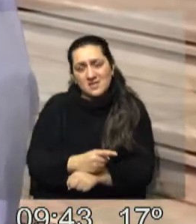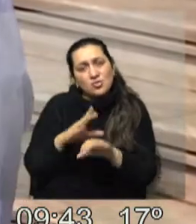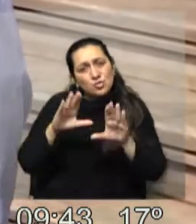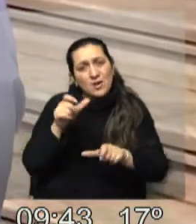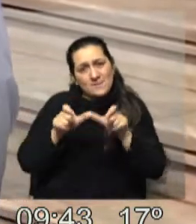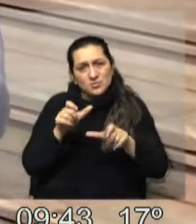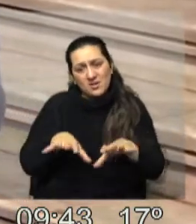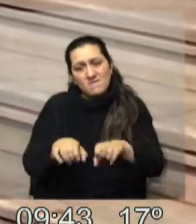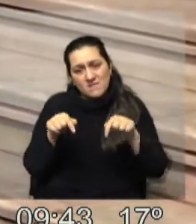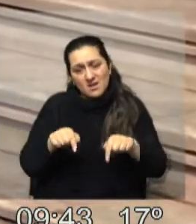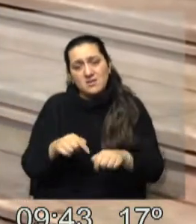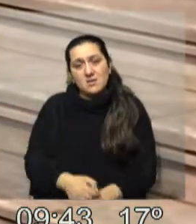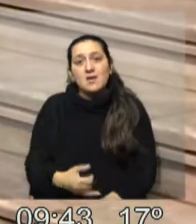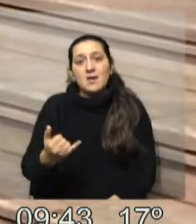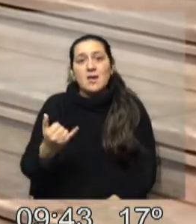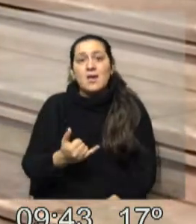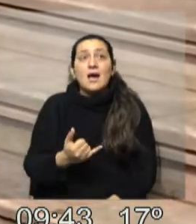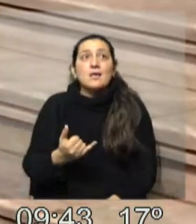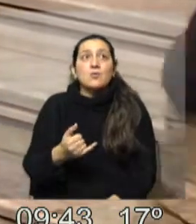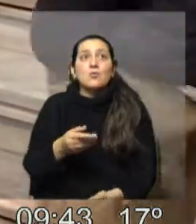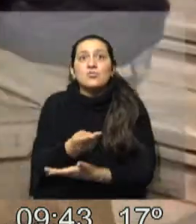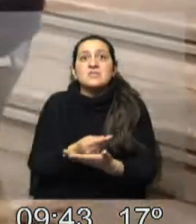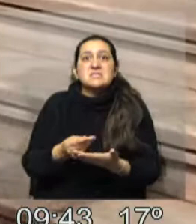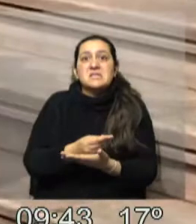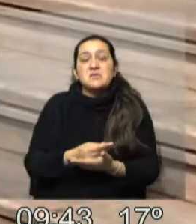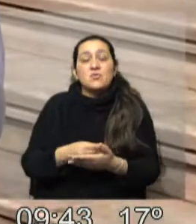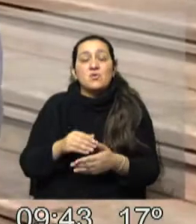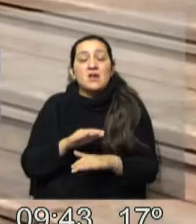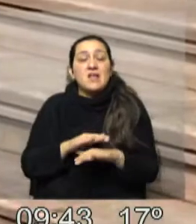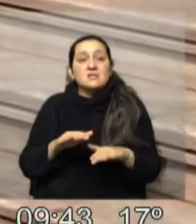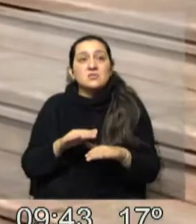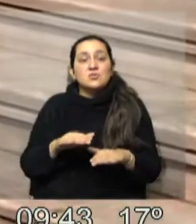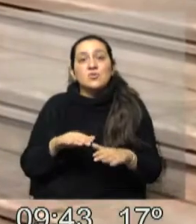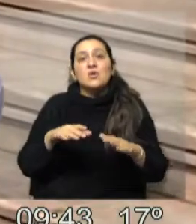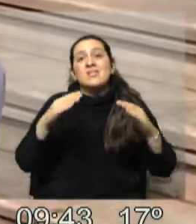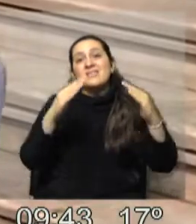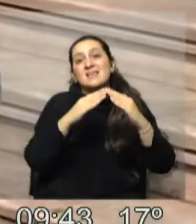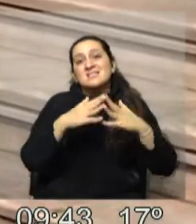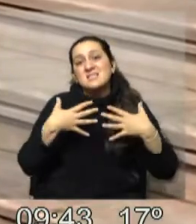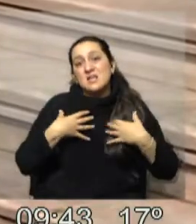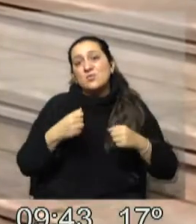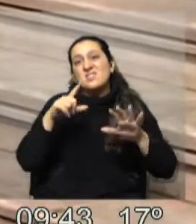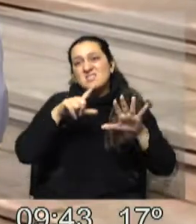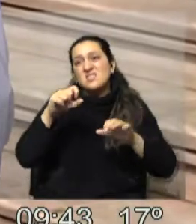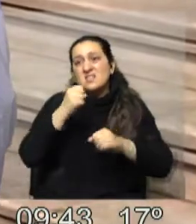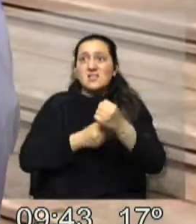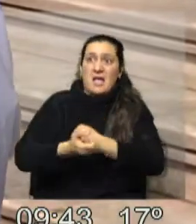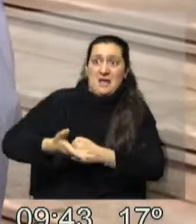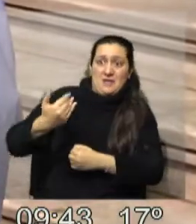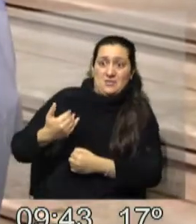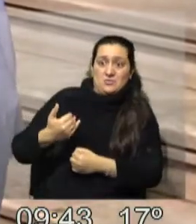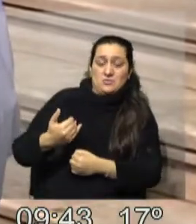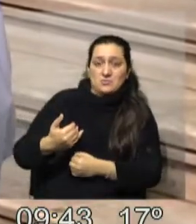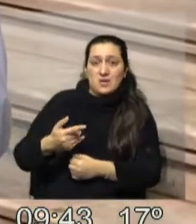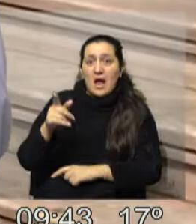Tienen un diseño clásico de casa de salud de hace 70 años, ¿cuándo lo tienen? Existen algunos, obviamente,